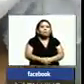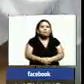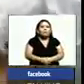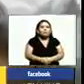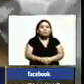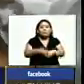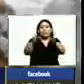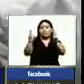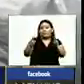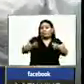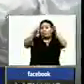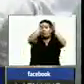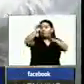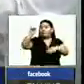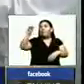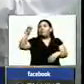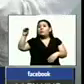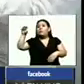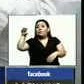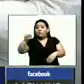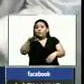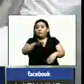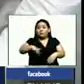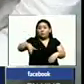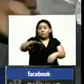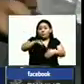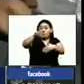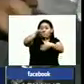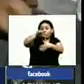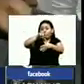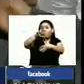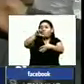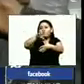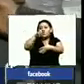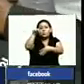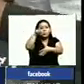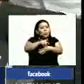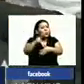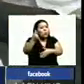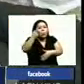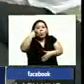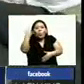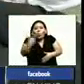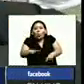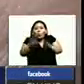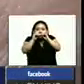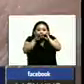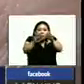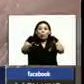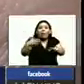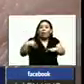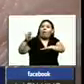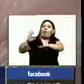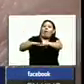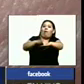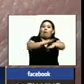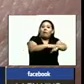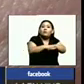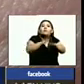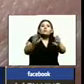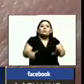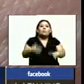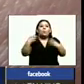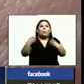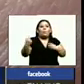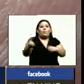Según la Organización Mundial De la salud La región Está atravesando Un nuevo ciclo Epidemiológico Por lo que alerta Ante el aumento De casos de